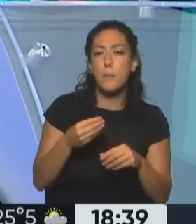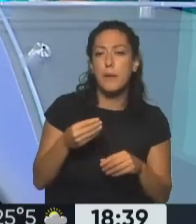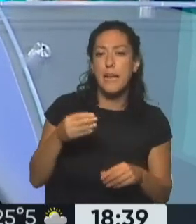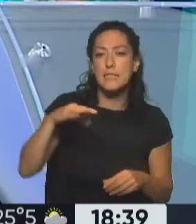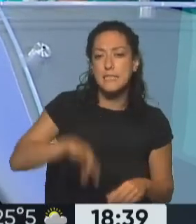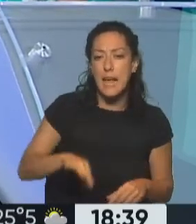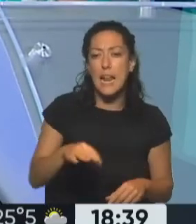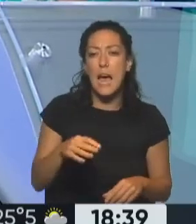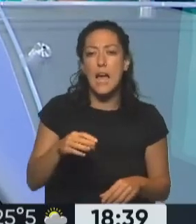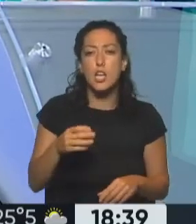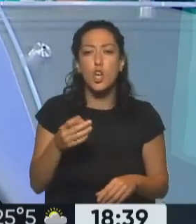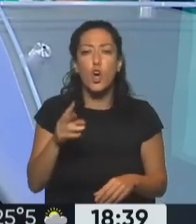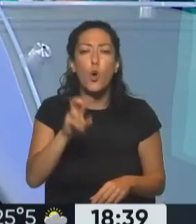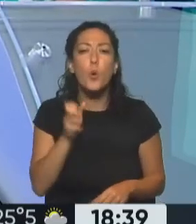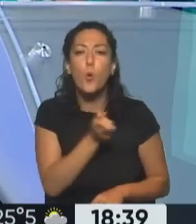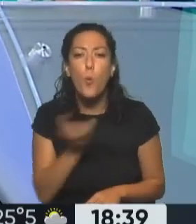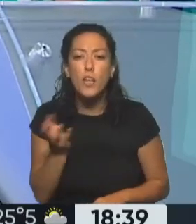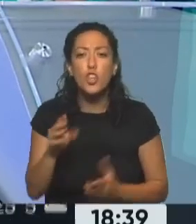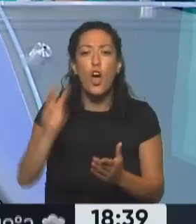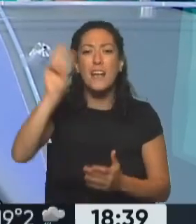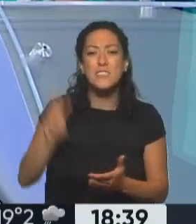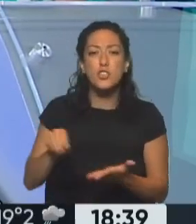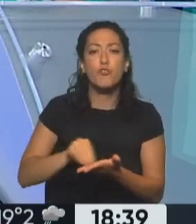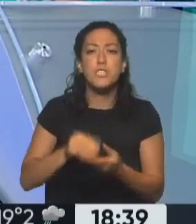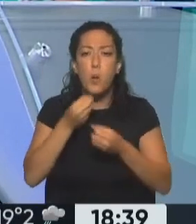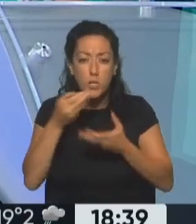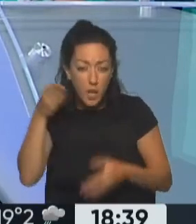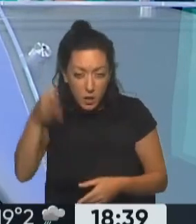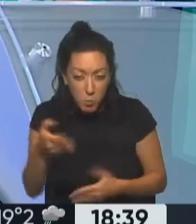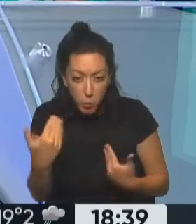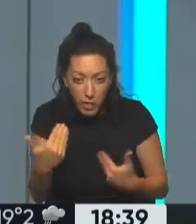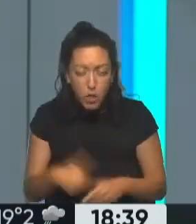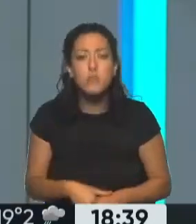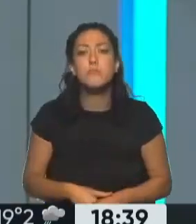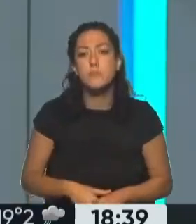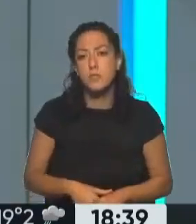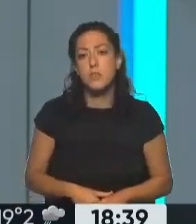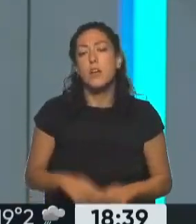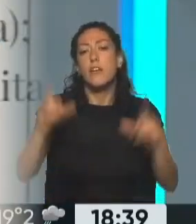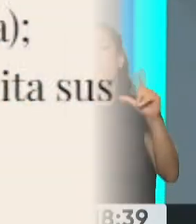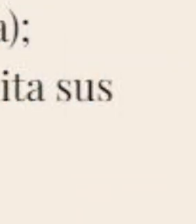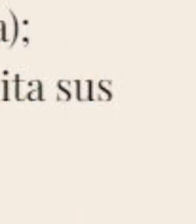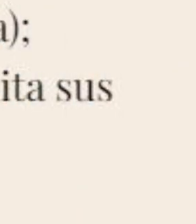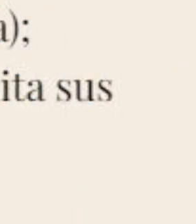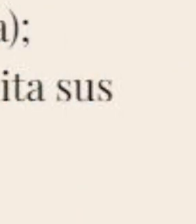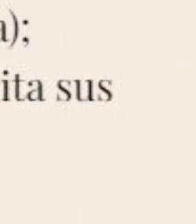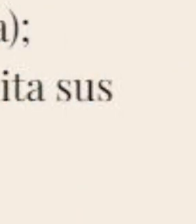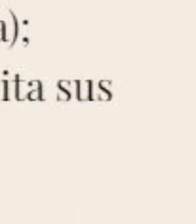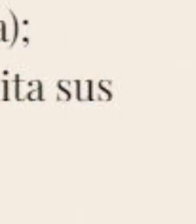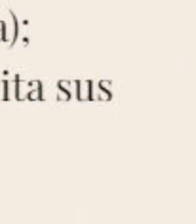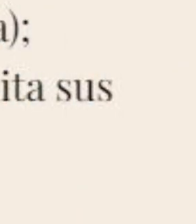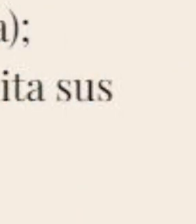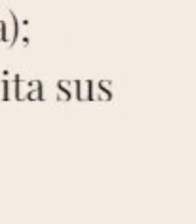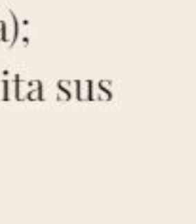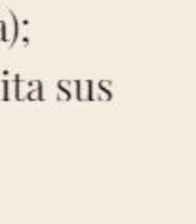banco. Las opciones presenciales son: en cualquier sucursal de ANSES sin turno previo, en cajeros automáticos con